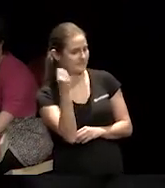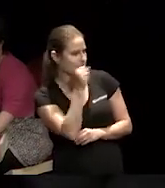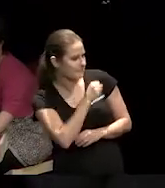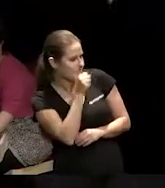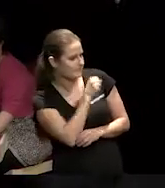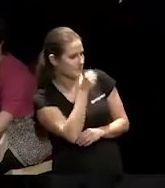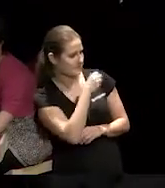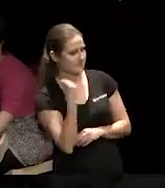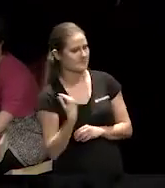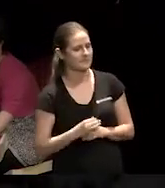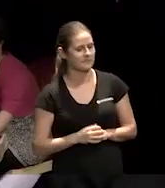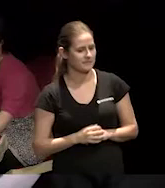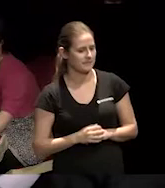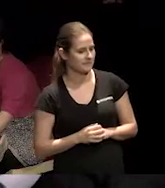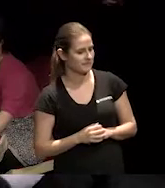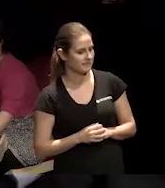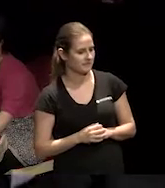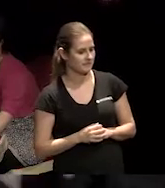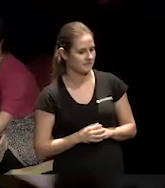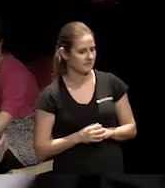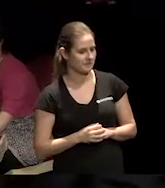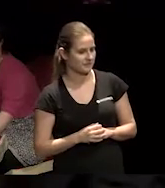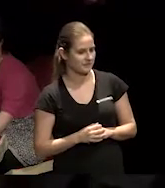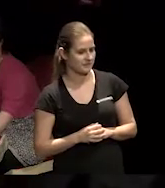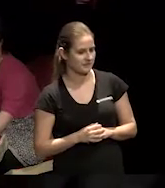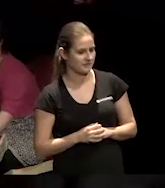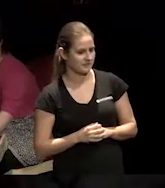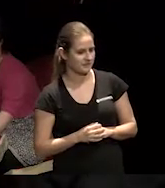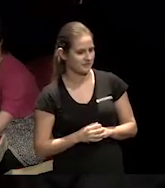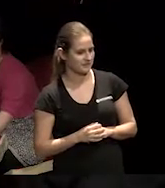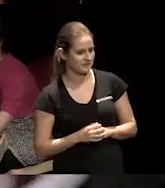cry, don't you cry.